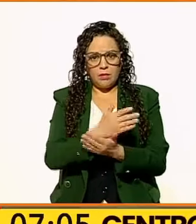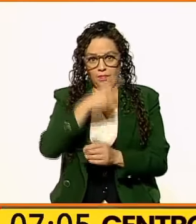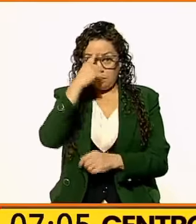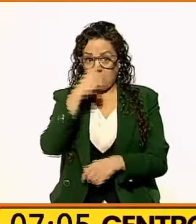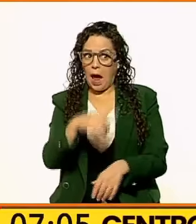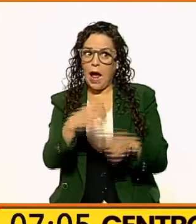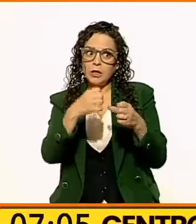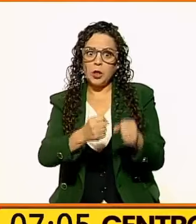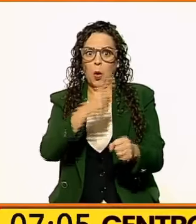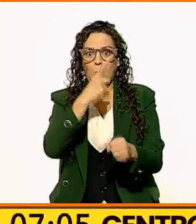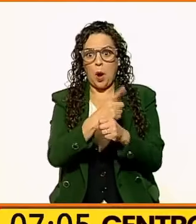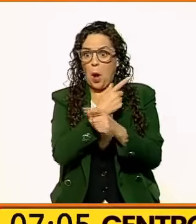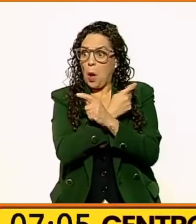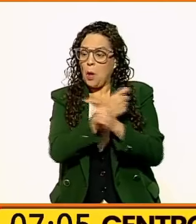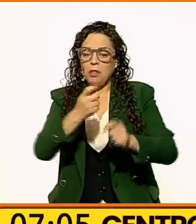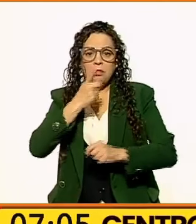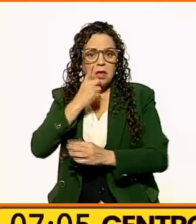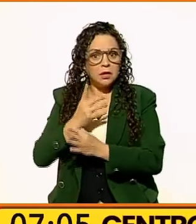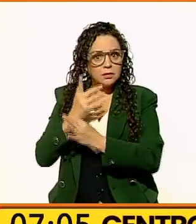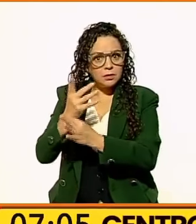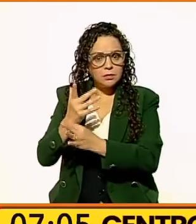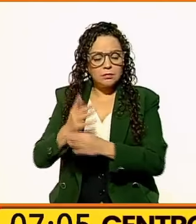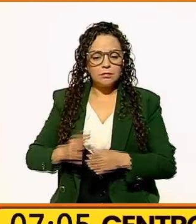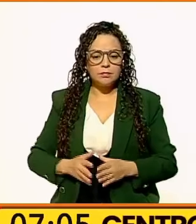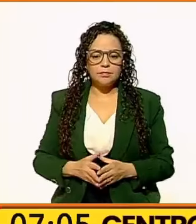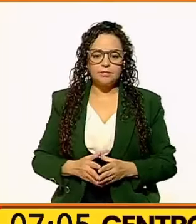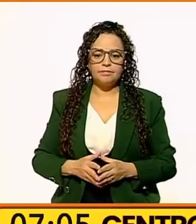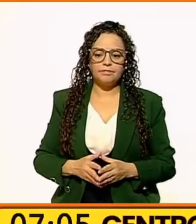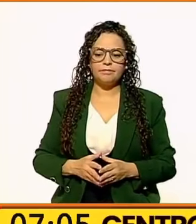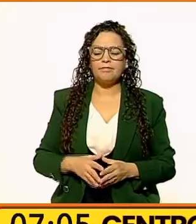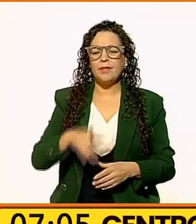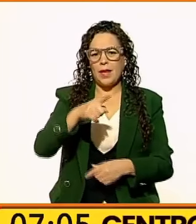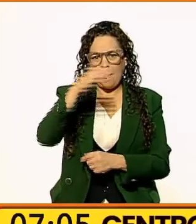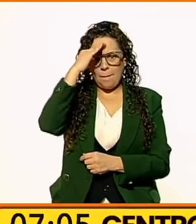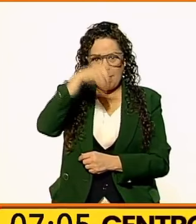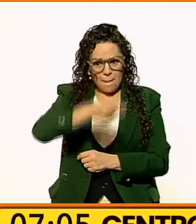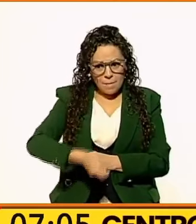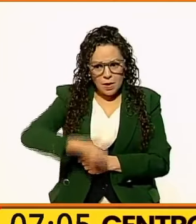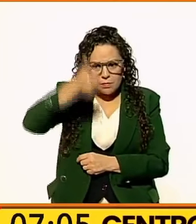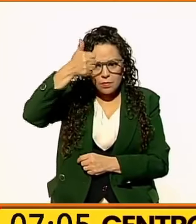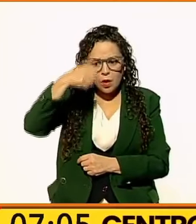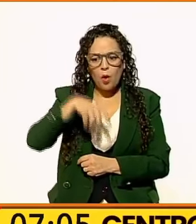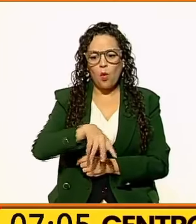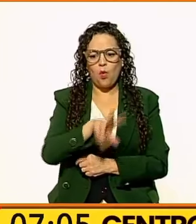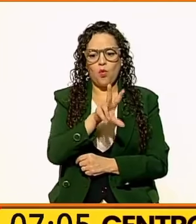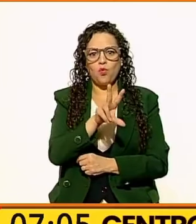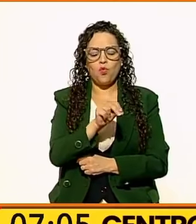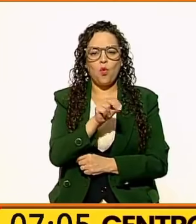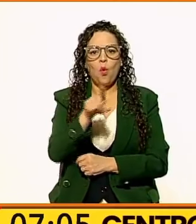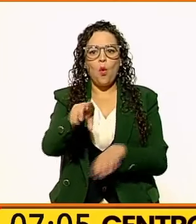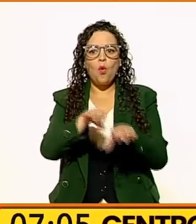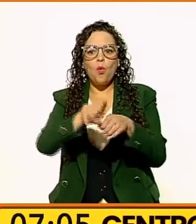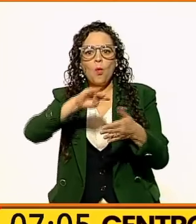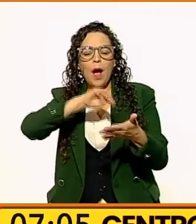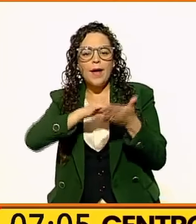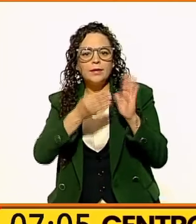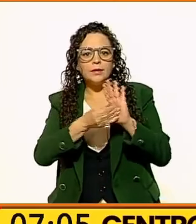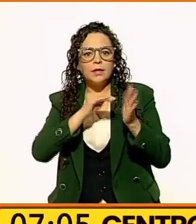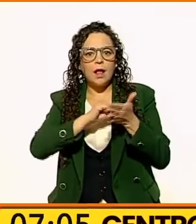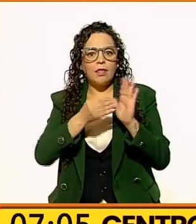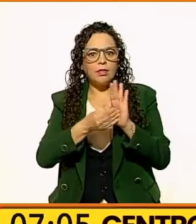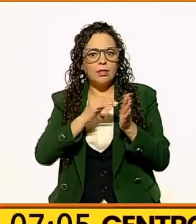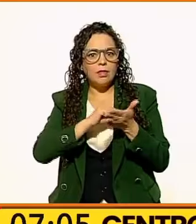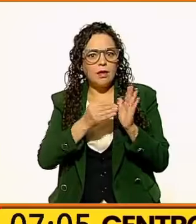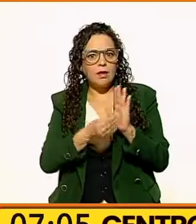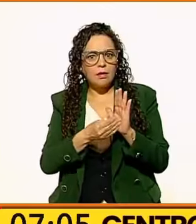Como planteé, esto no es la primera vez y pareciera ser que esto es parte de una estrategia de mucho